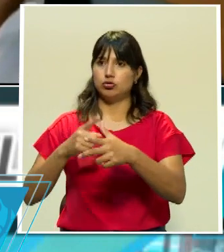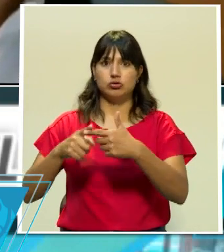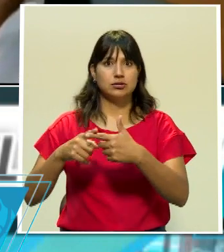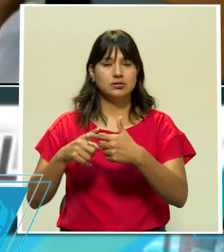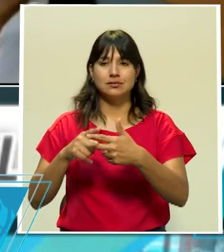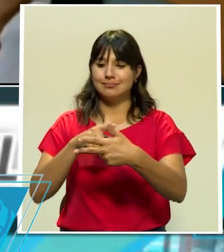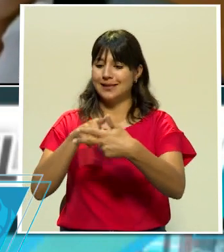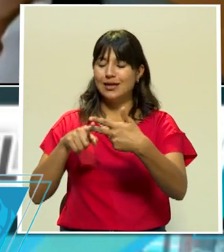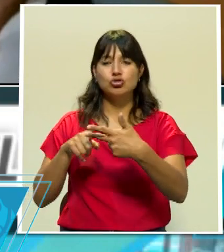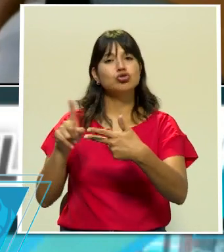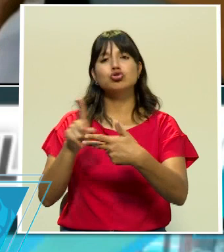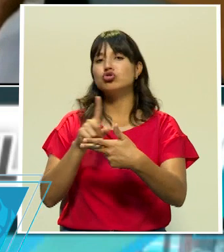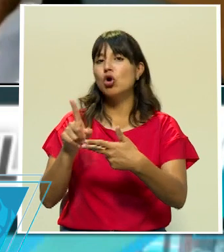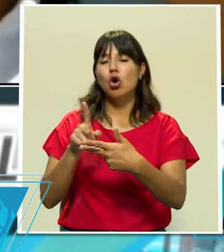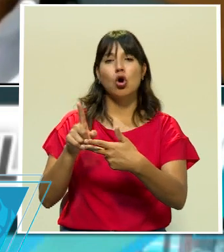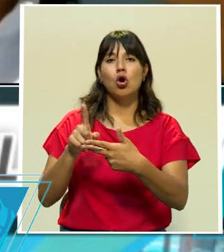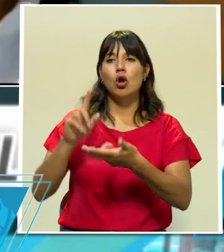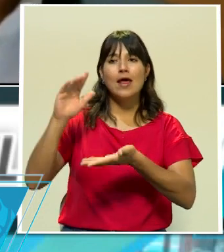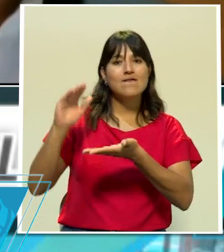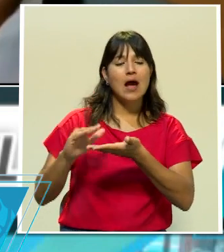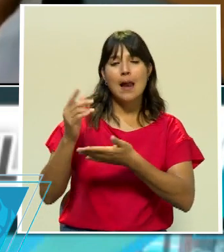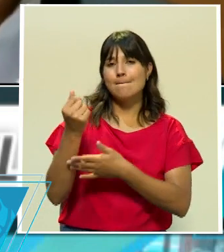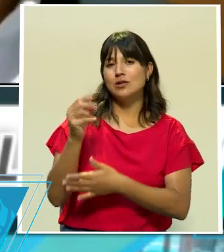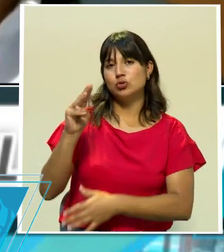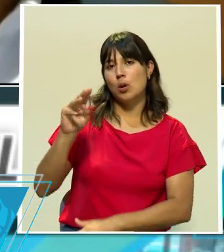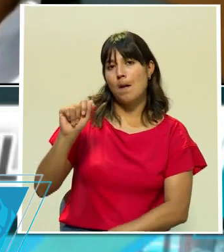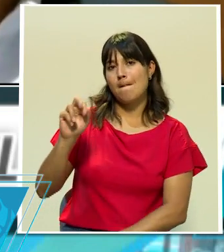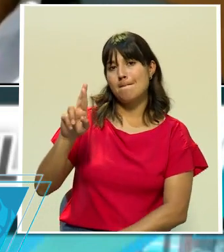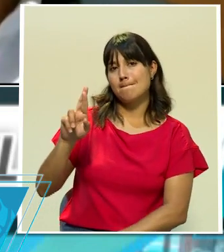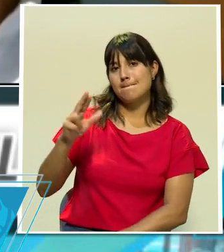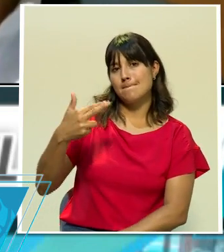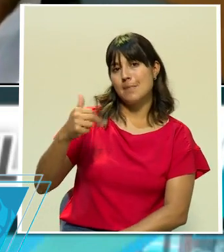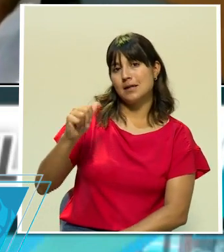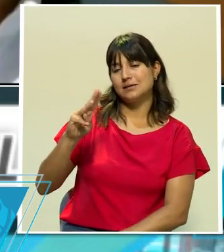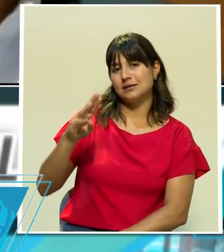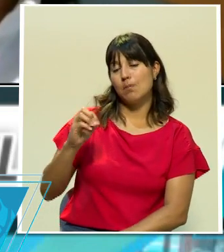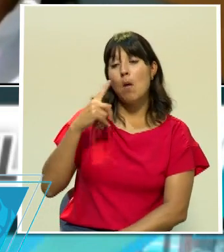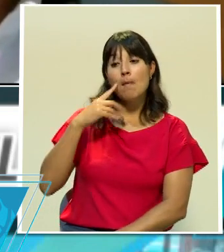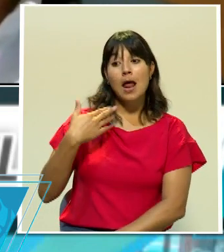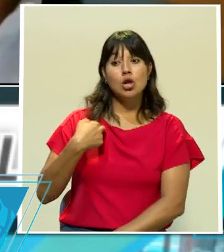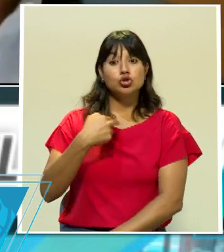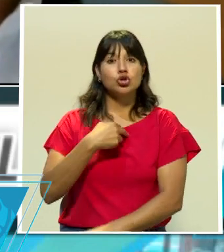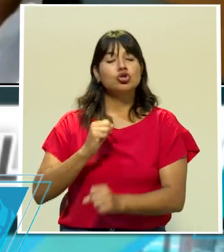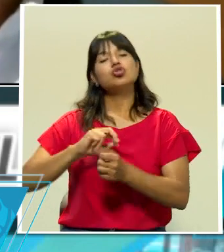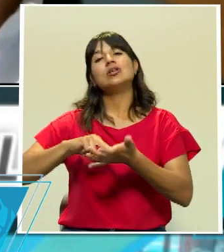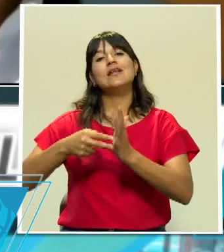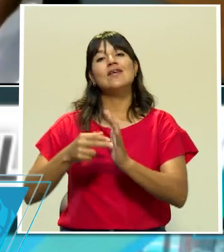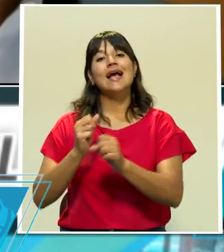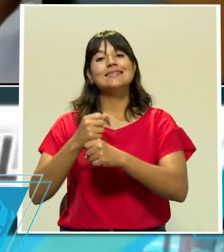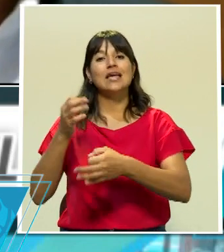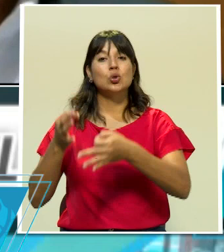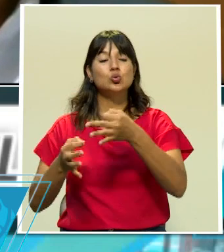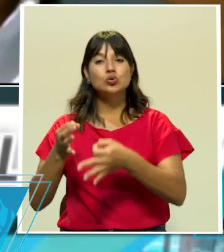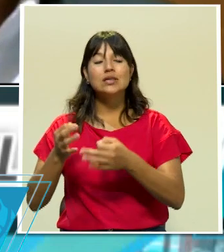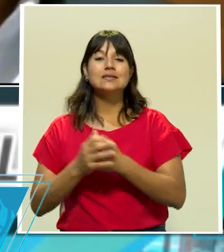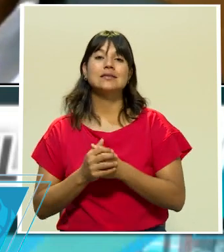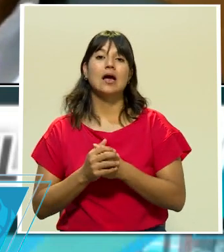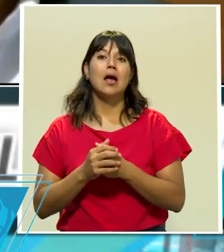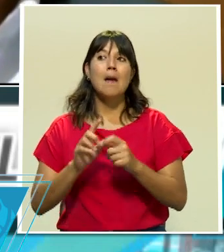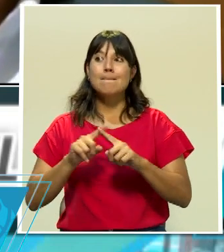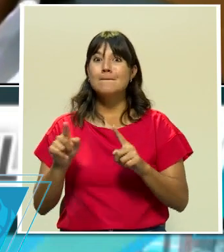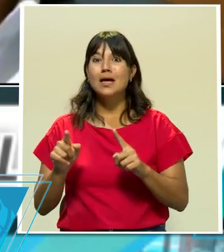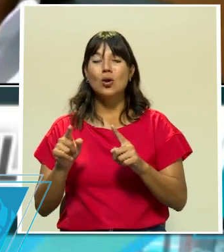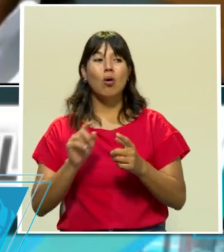el proyecto aquí a lo que nosotros llamamos hacer justicia, con los más necesitados. Esas mociones se rechazaron. Y entonces hay 10